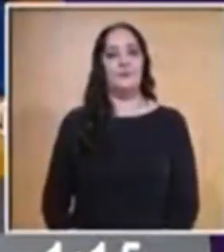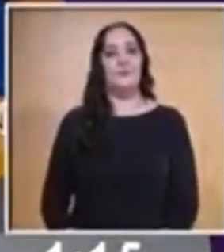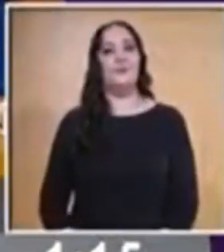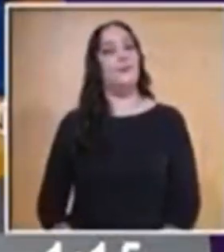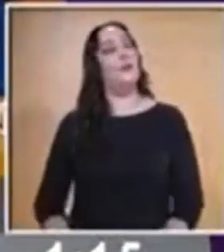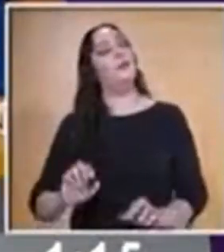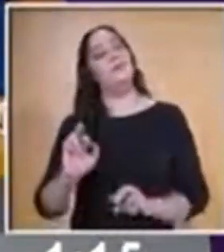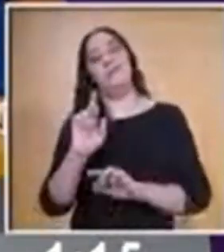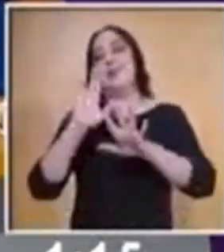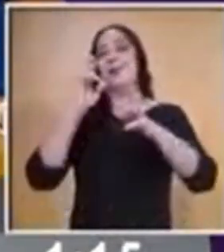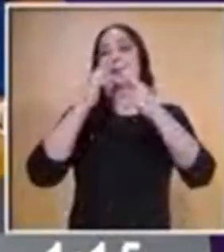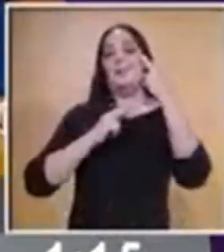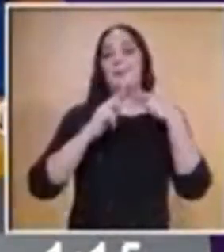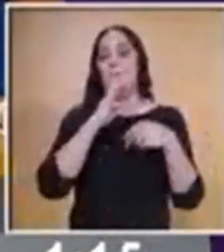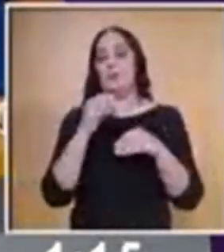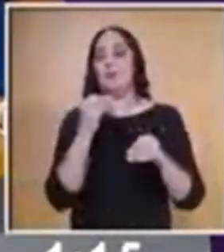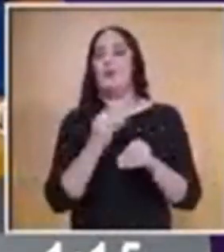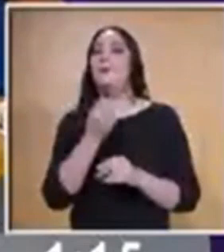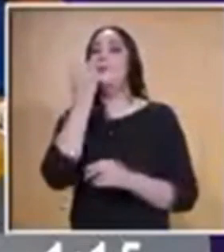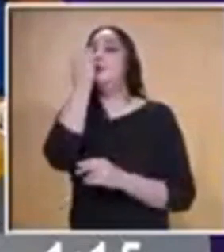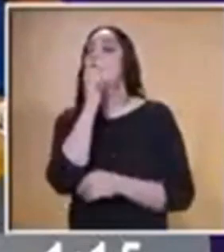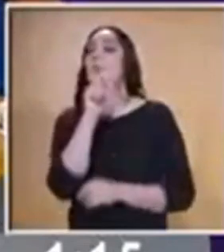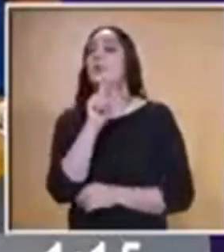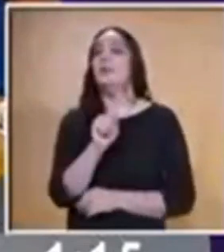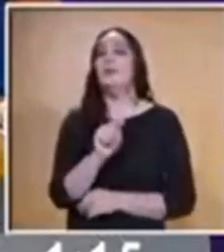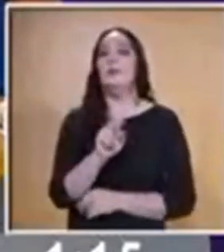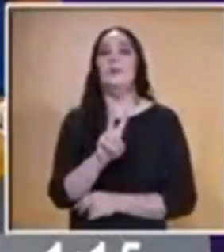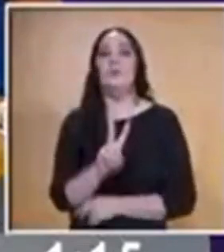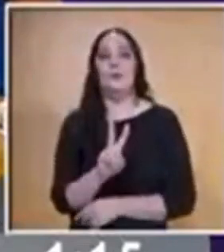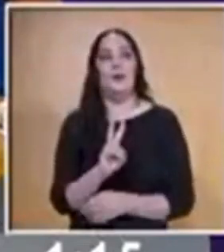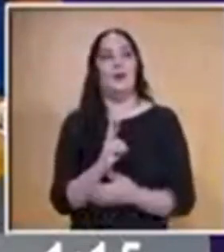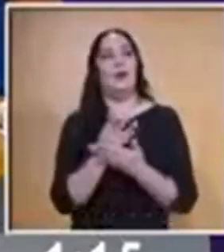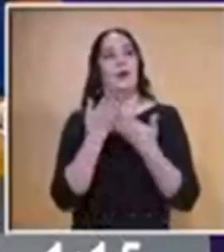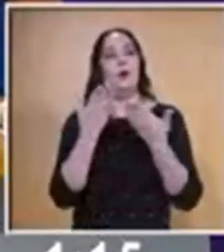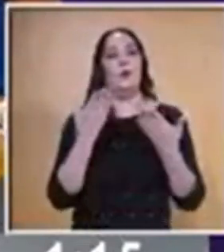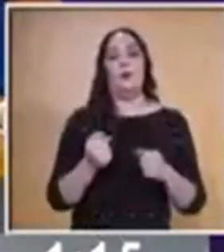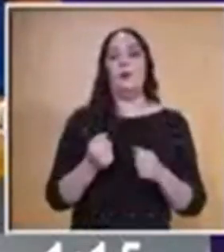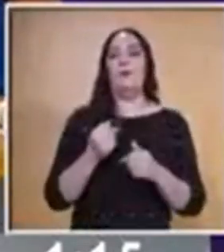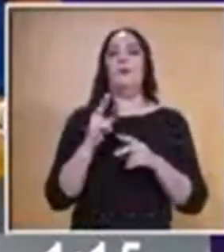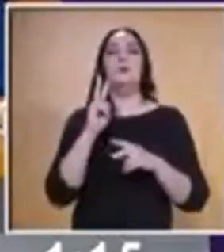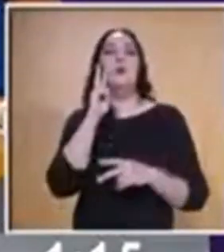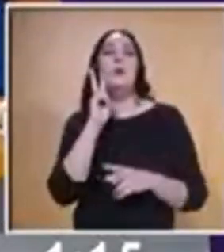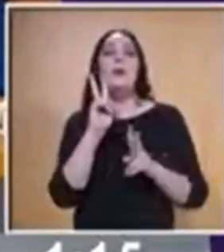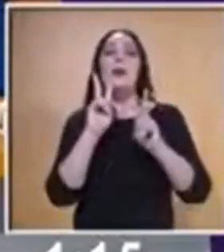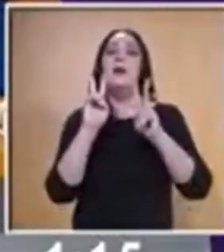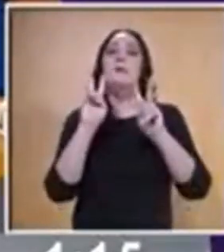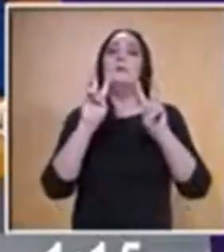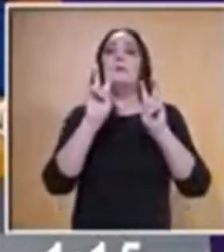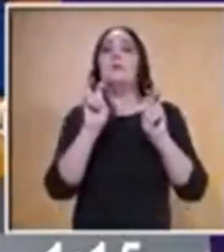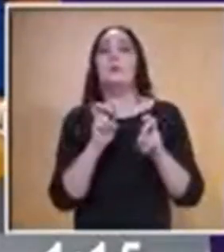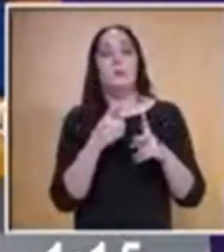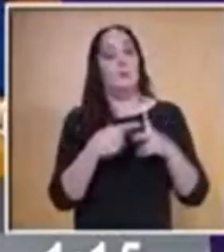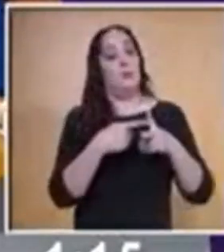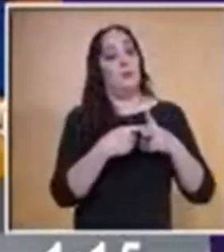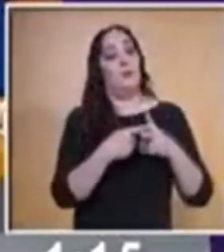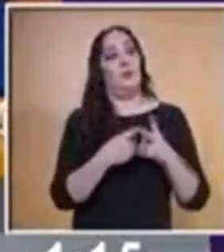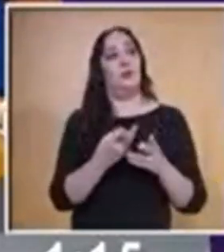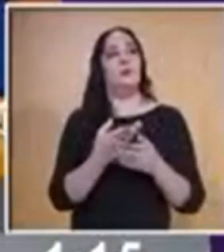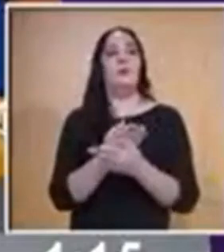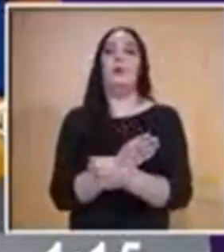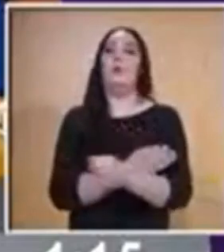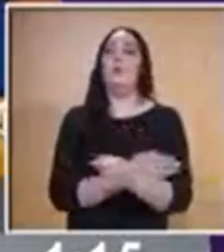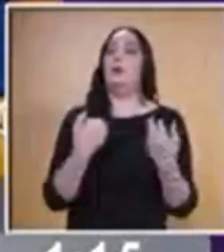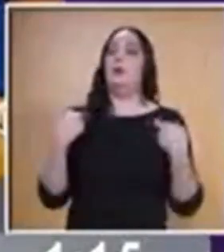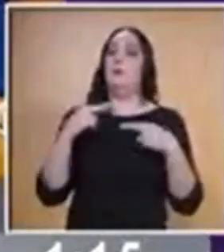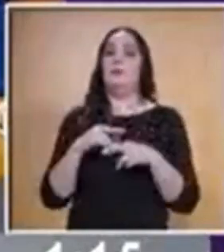¿Qué tal? Regresamos a Escuela TV. En esta cápsula vamos a ver la clase de matemáticas. Me acompaña en esta ocasión la